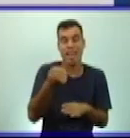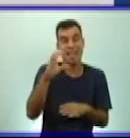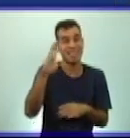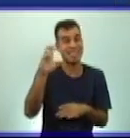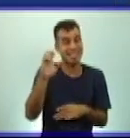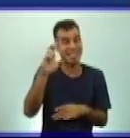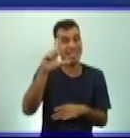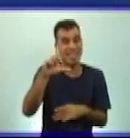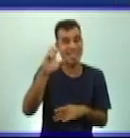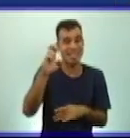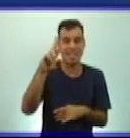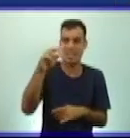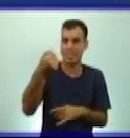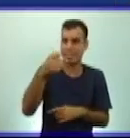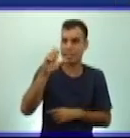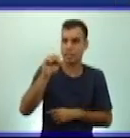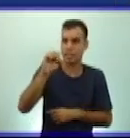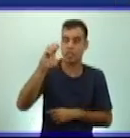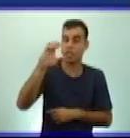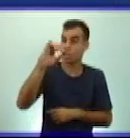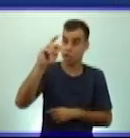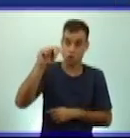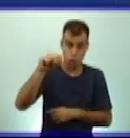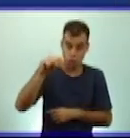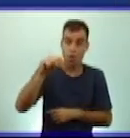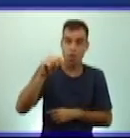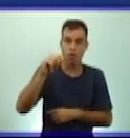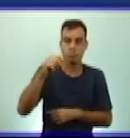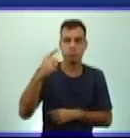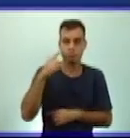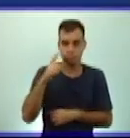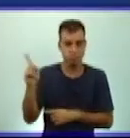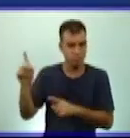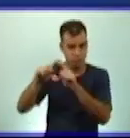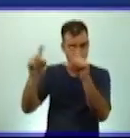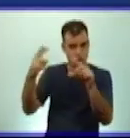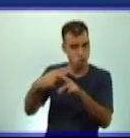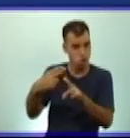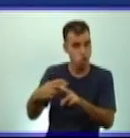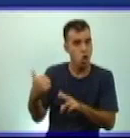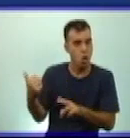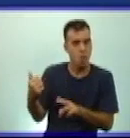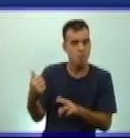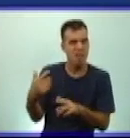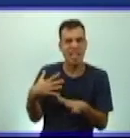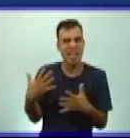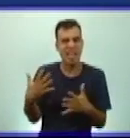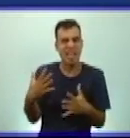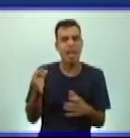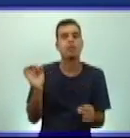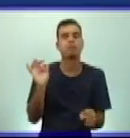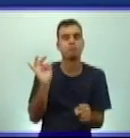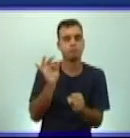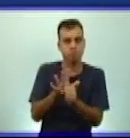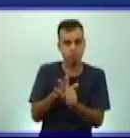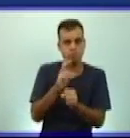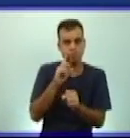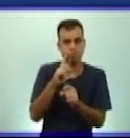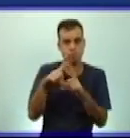aceleración angular. Veamos entonces, la aceleración angular surge en un movimiento rotacional